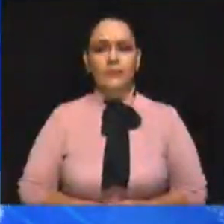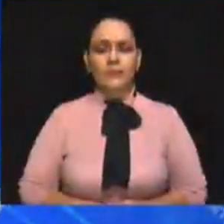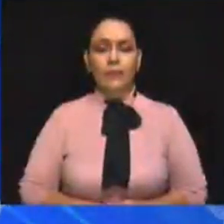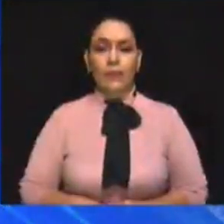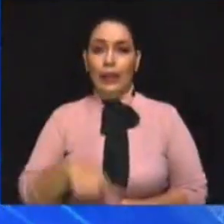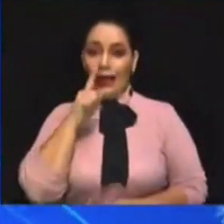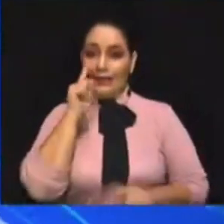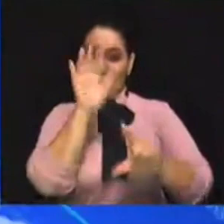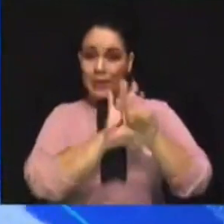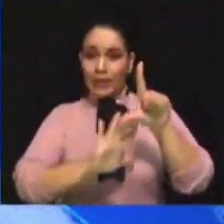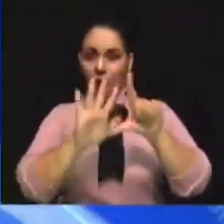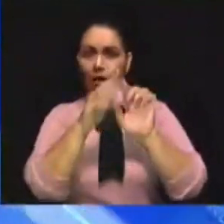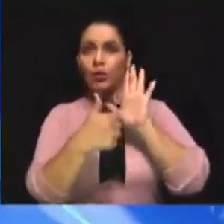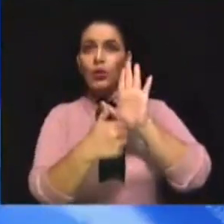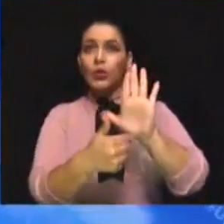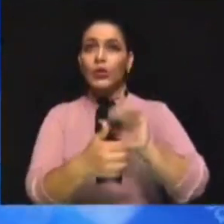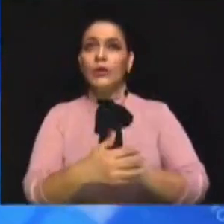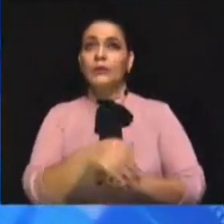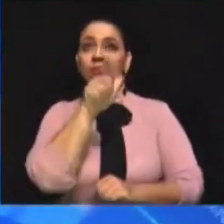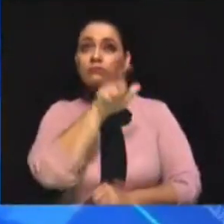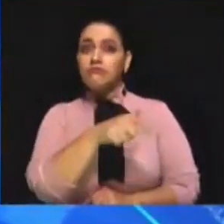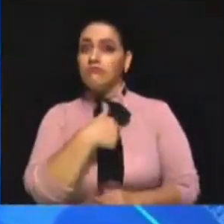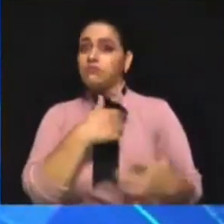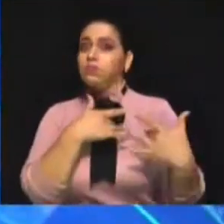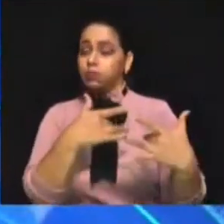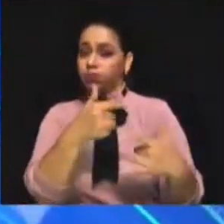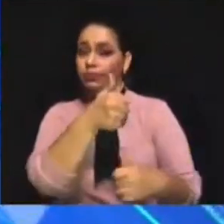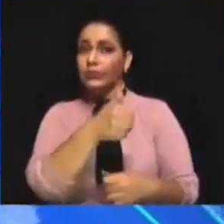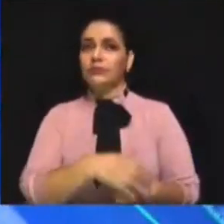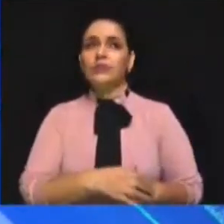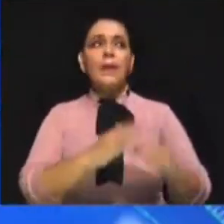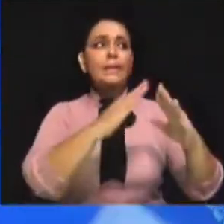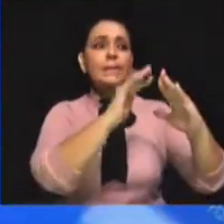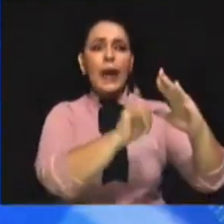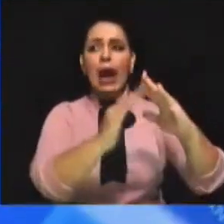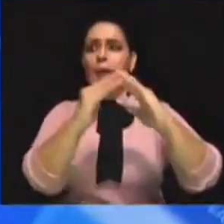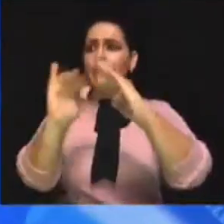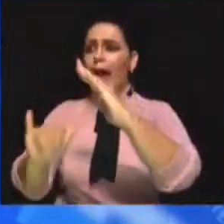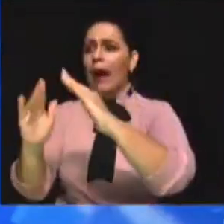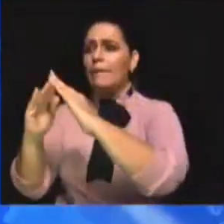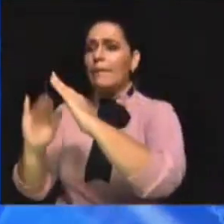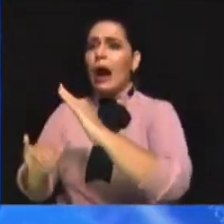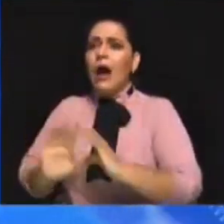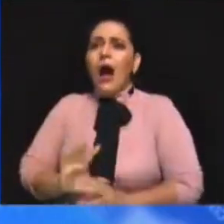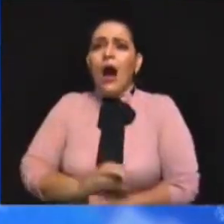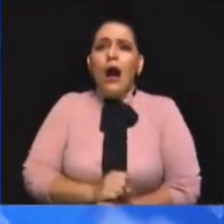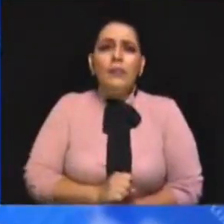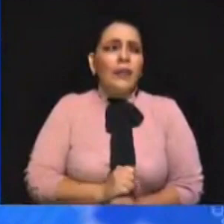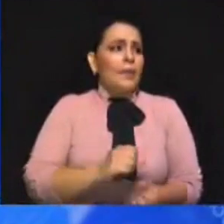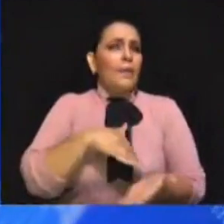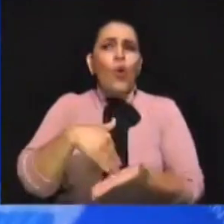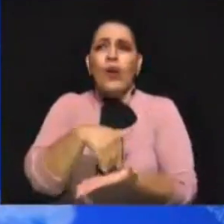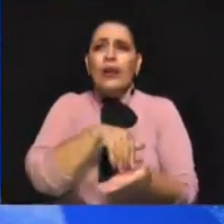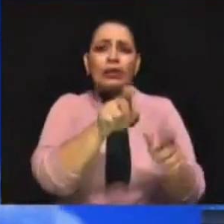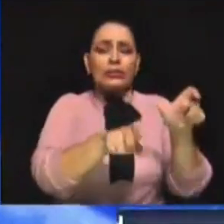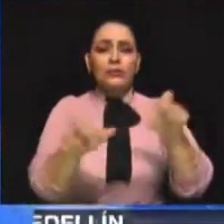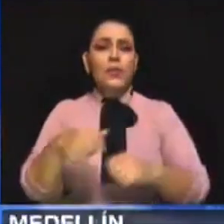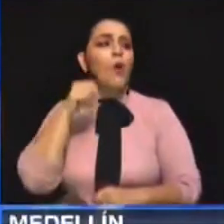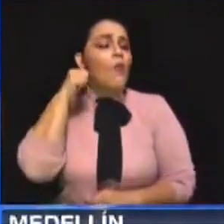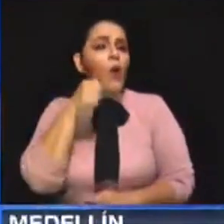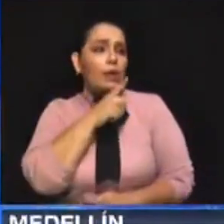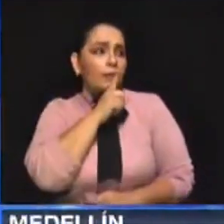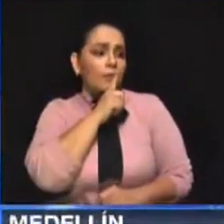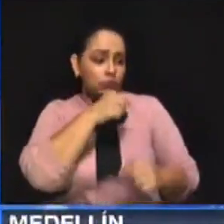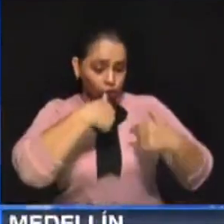Y esta no fue la única muestra de afecto. En medio del aislamiento, cuando tantas familias padecen el hambre, una humilde mujer cedió